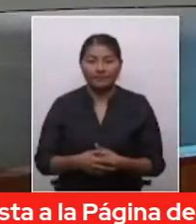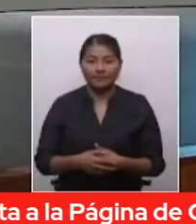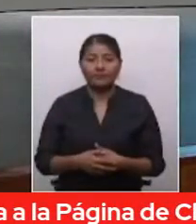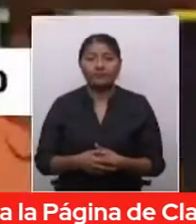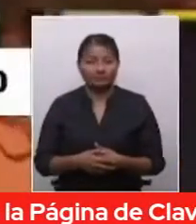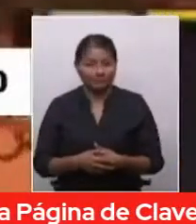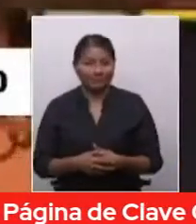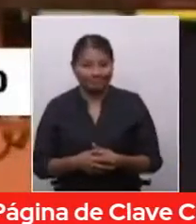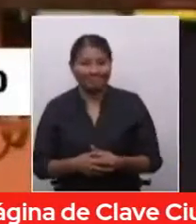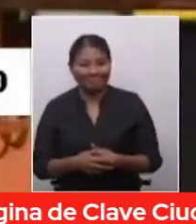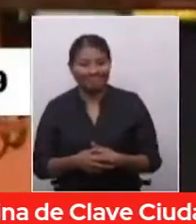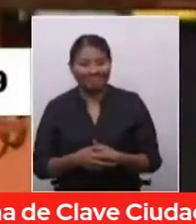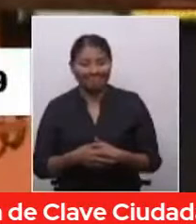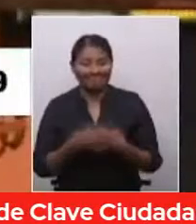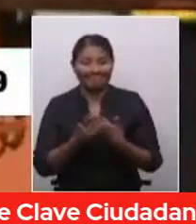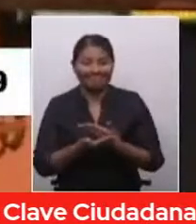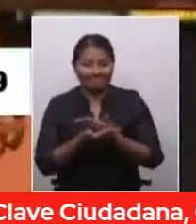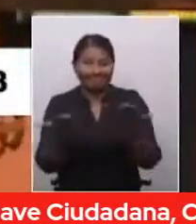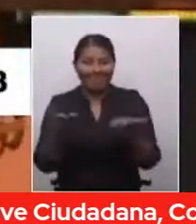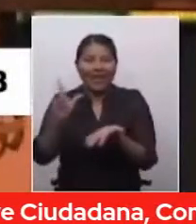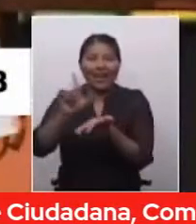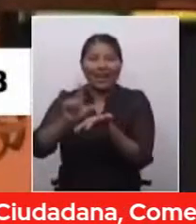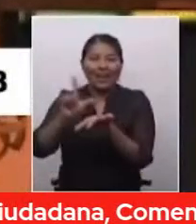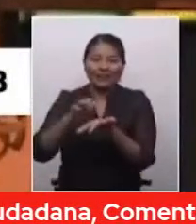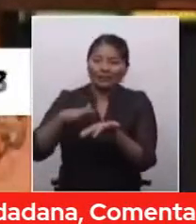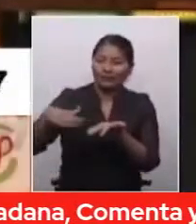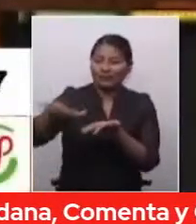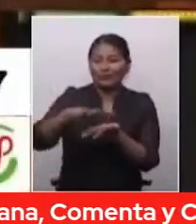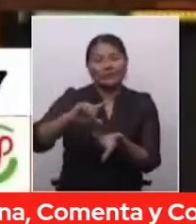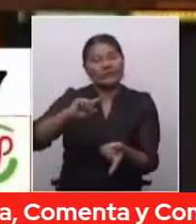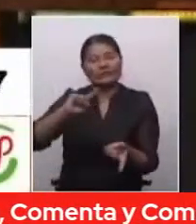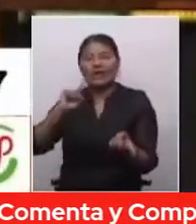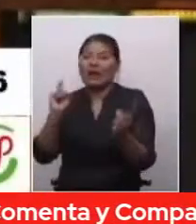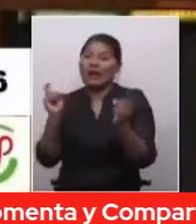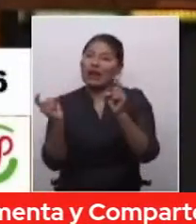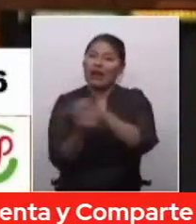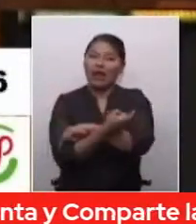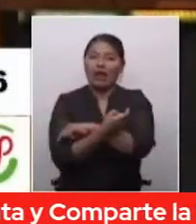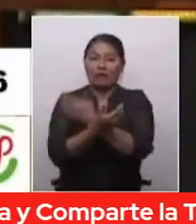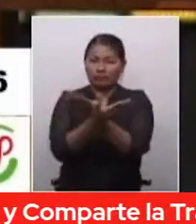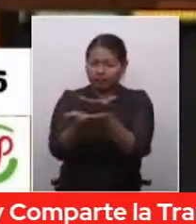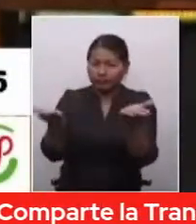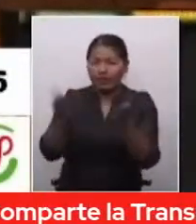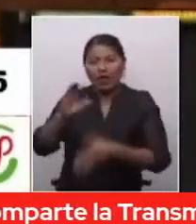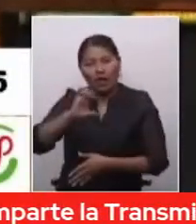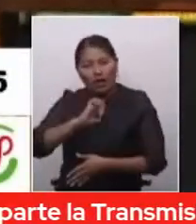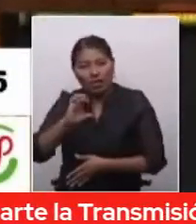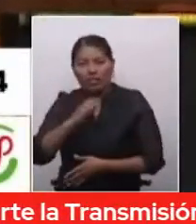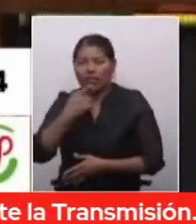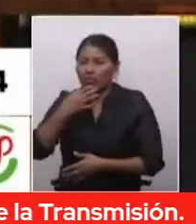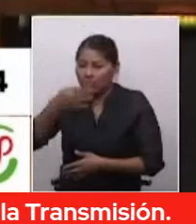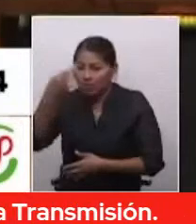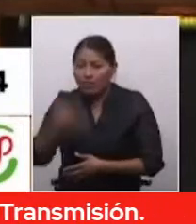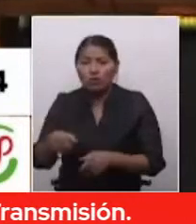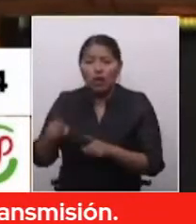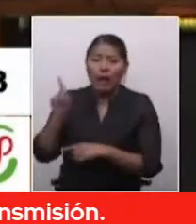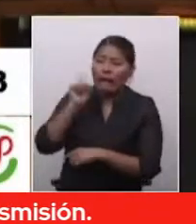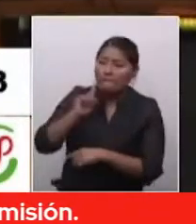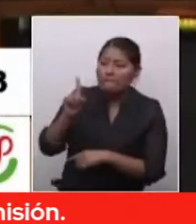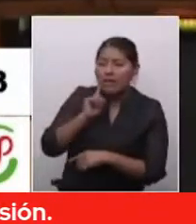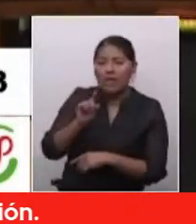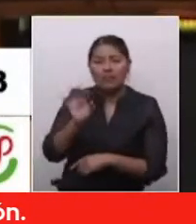Adelante. Sí, yo quiero proponerles una Lima distinta, una Lima ética, una Lima decente, en donde no se manipule ni se mienta. Mi padre